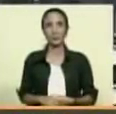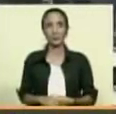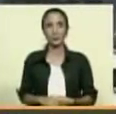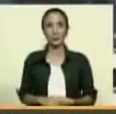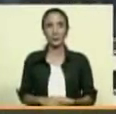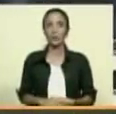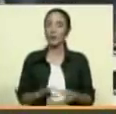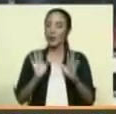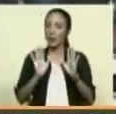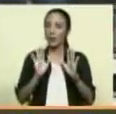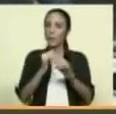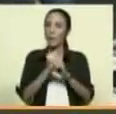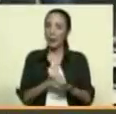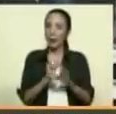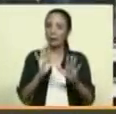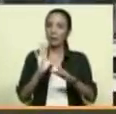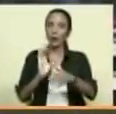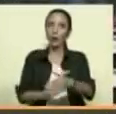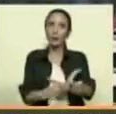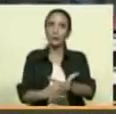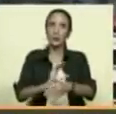Ya vamos a cantar.